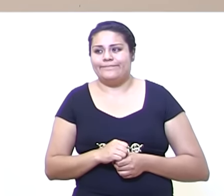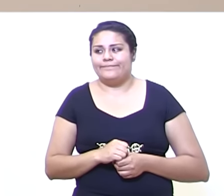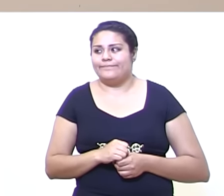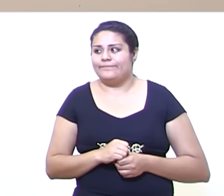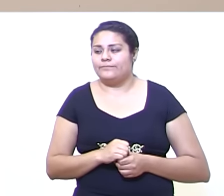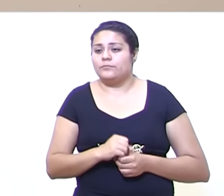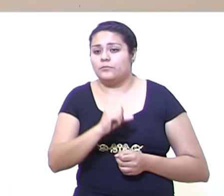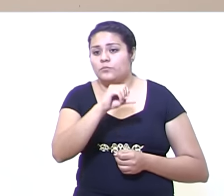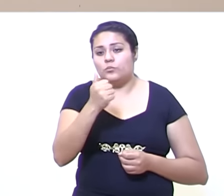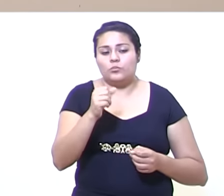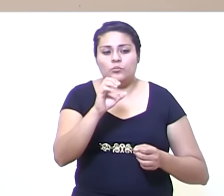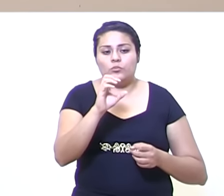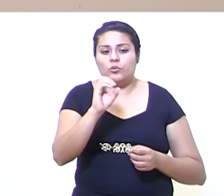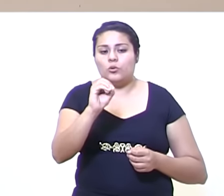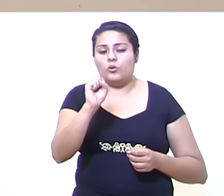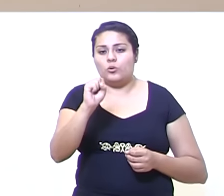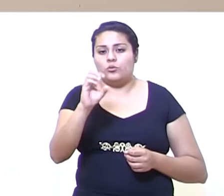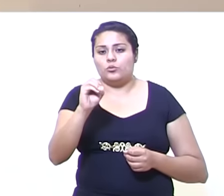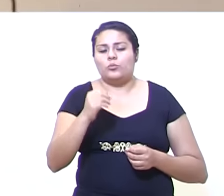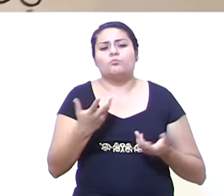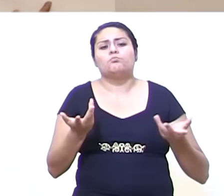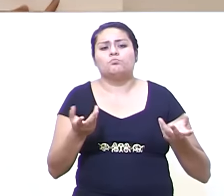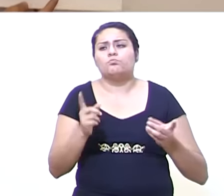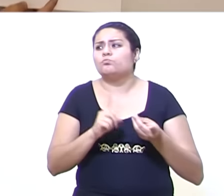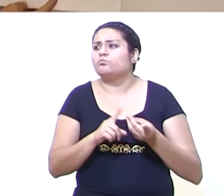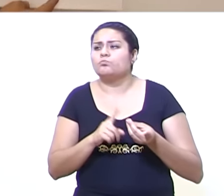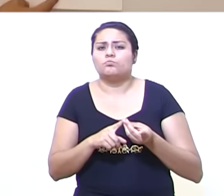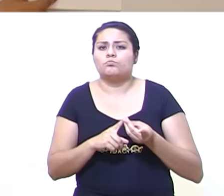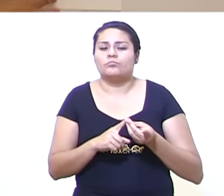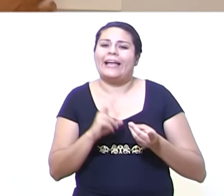corresponde entonces al oso.